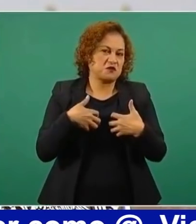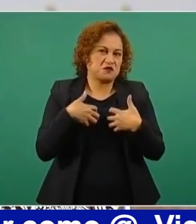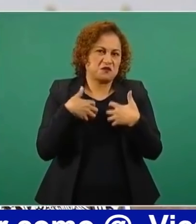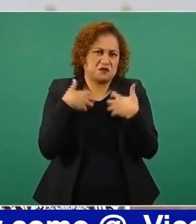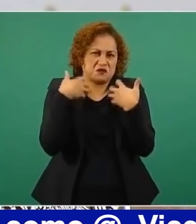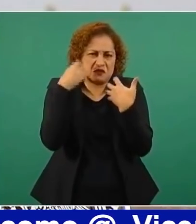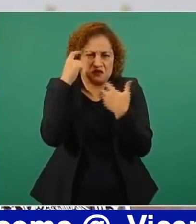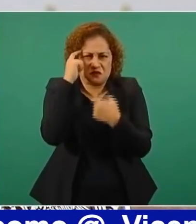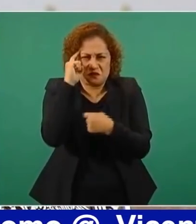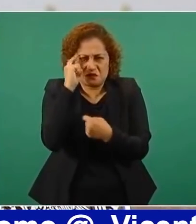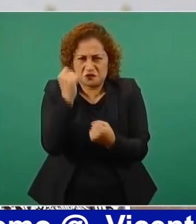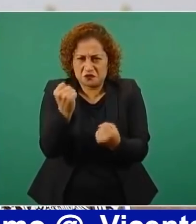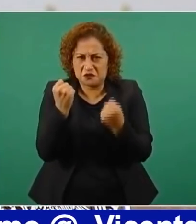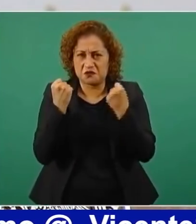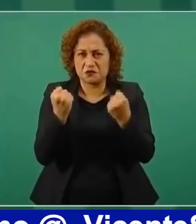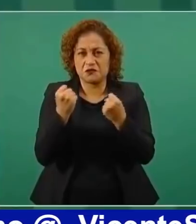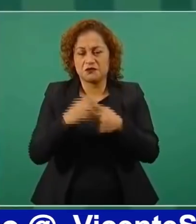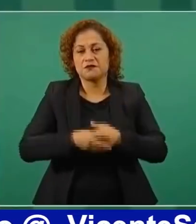furiosos.